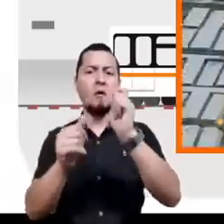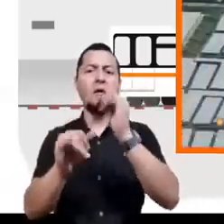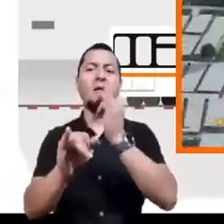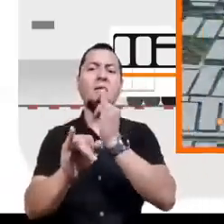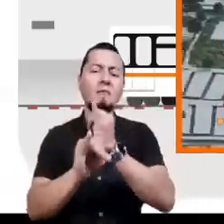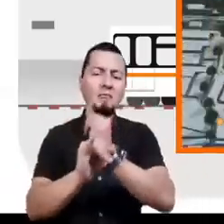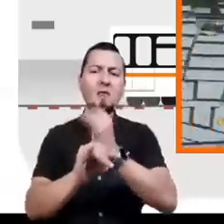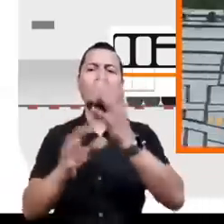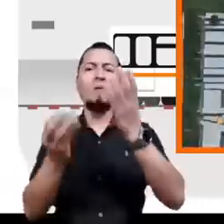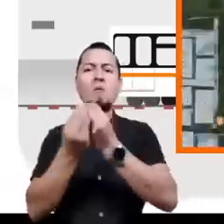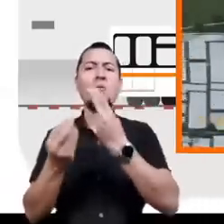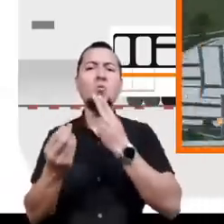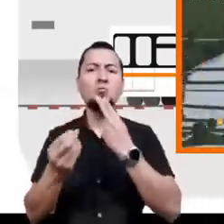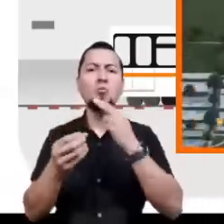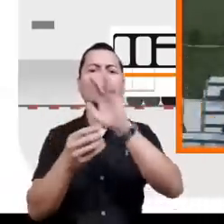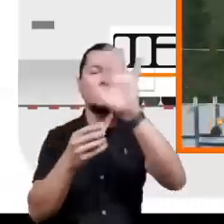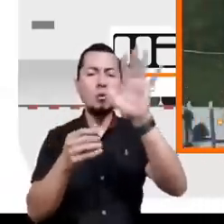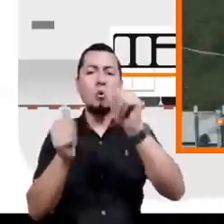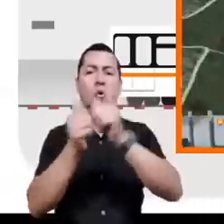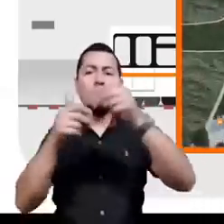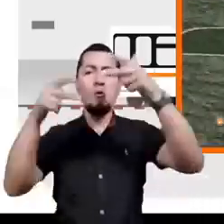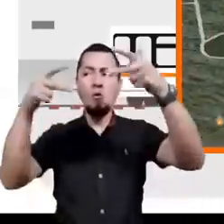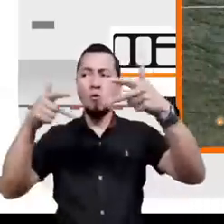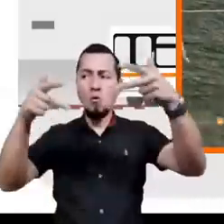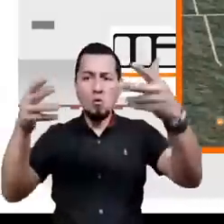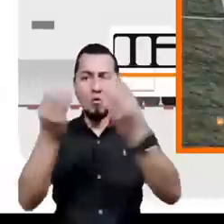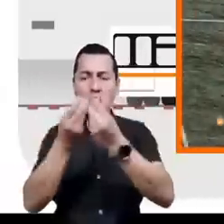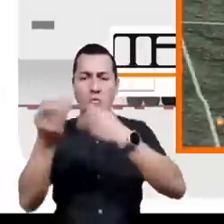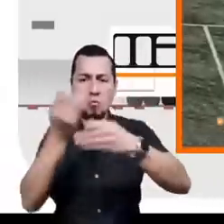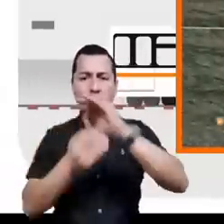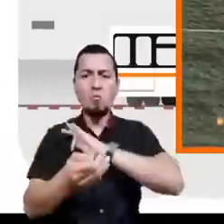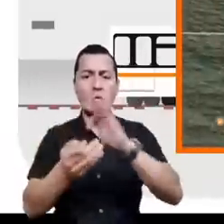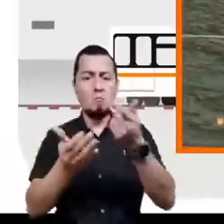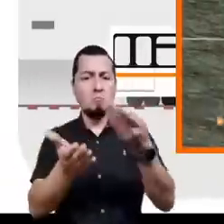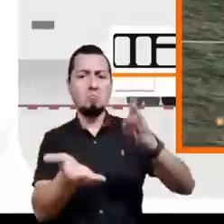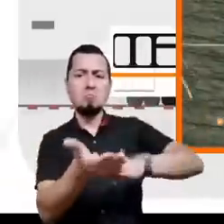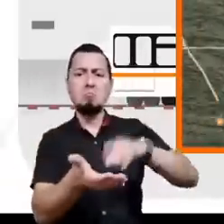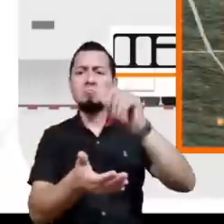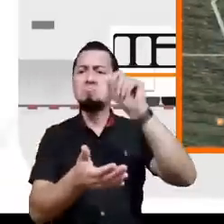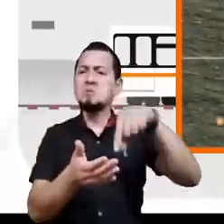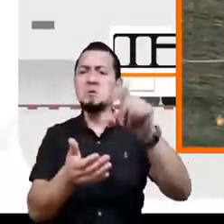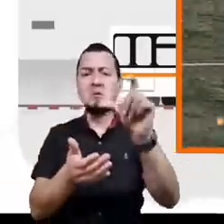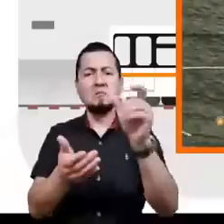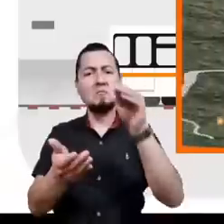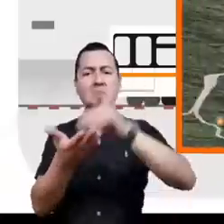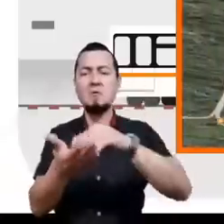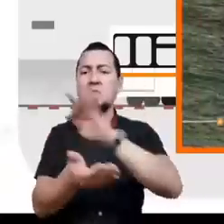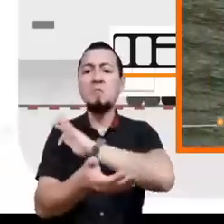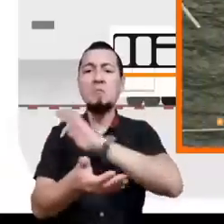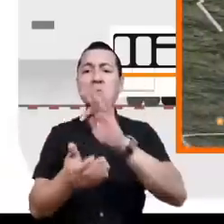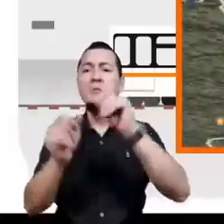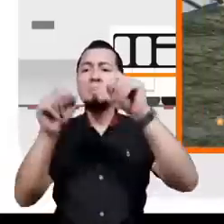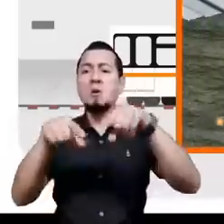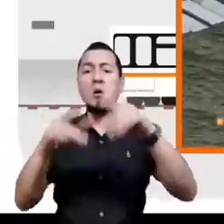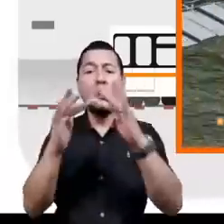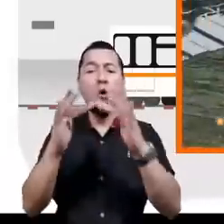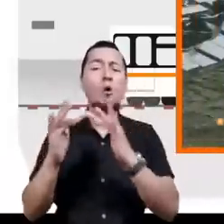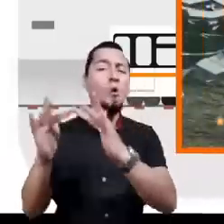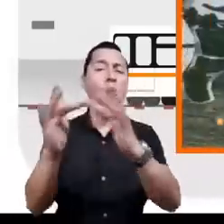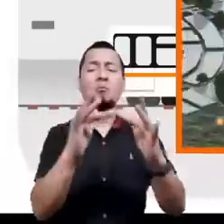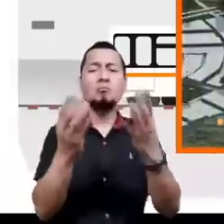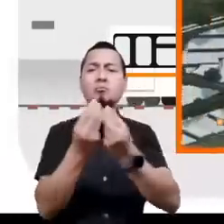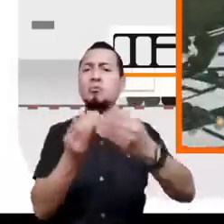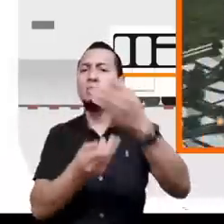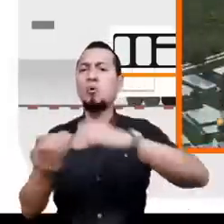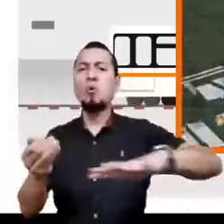San Sebastián, La Fortuna, Centro Universitario, Tlajomulco Centro y